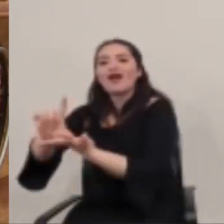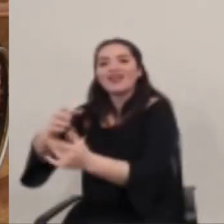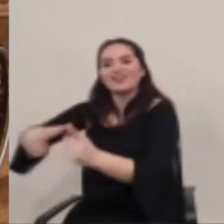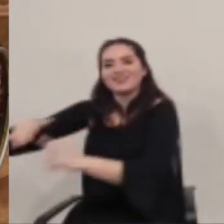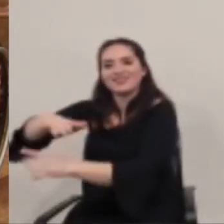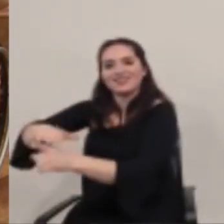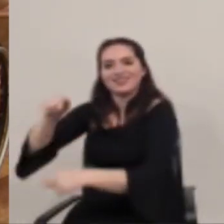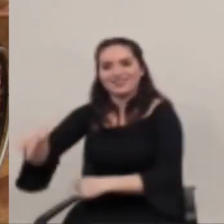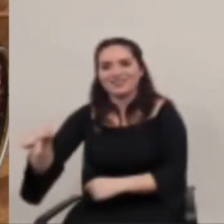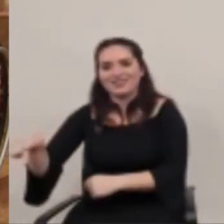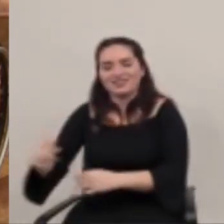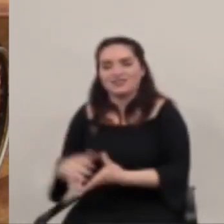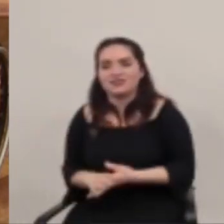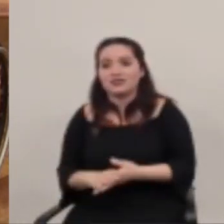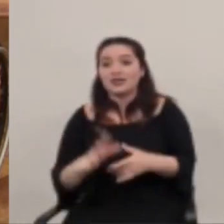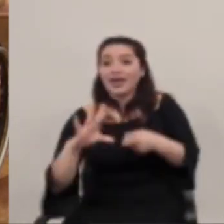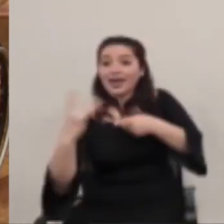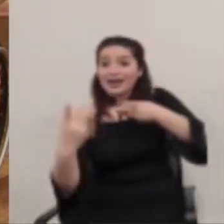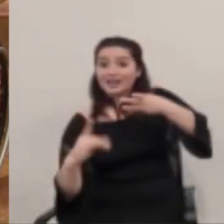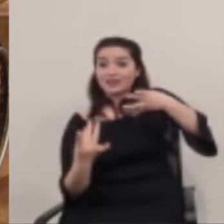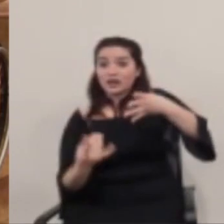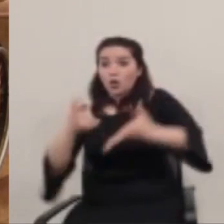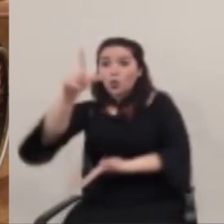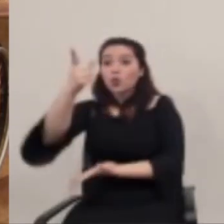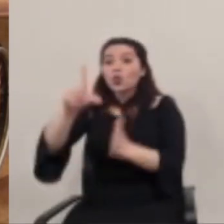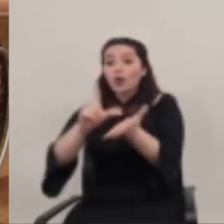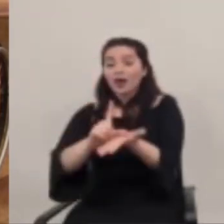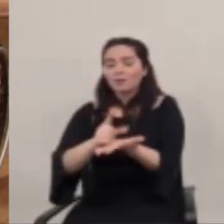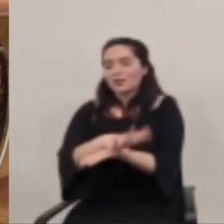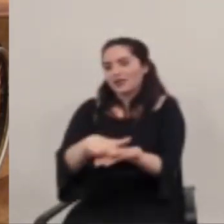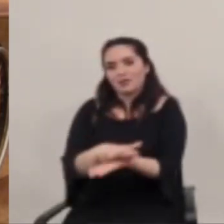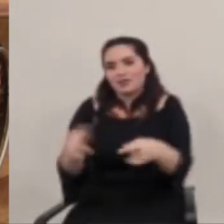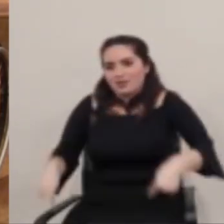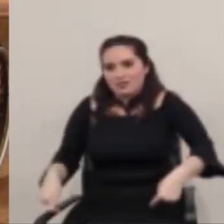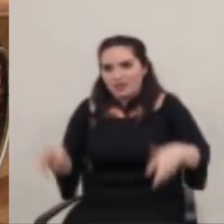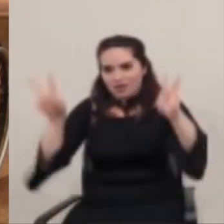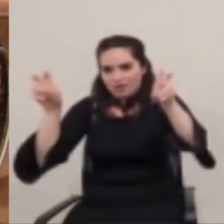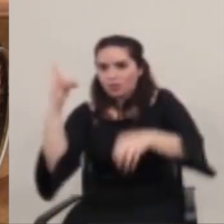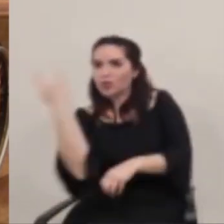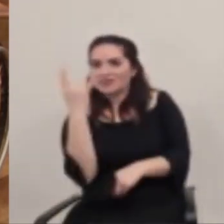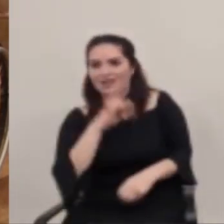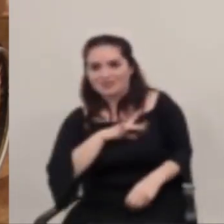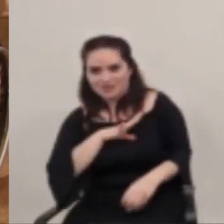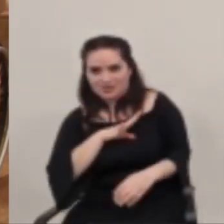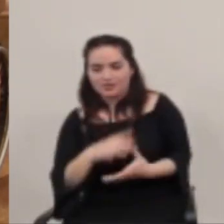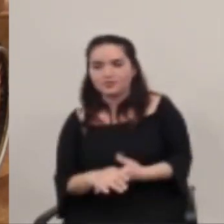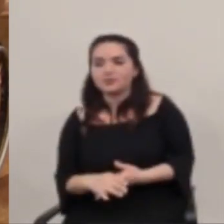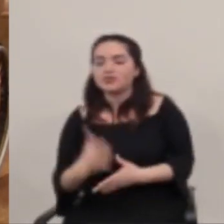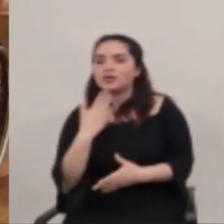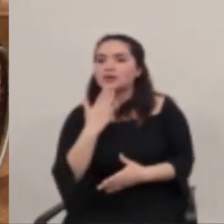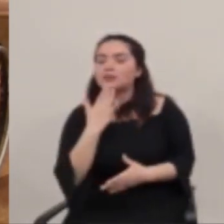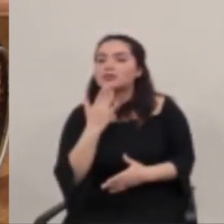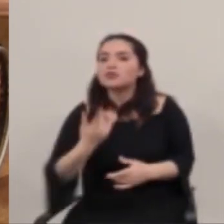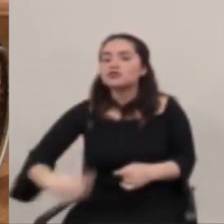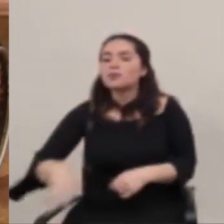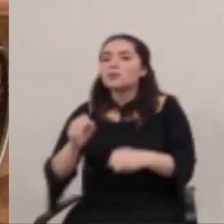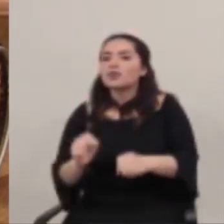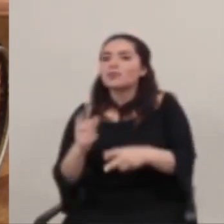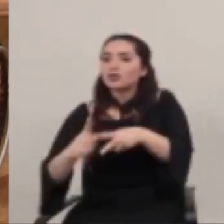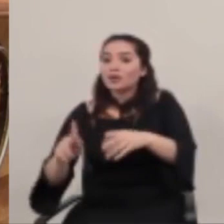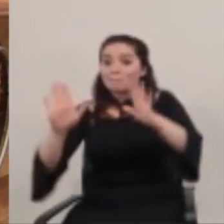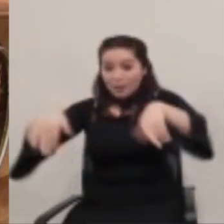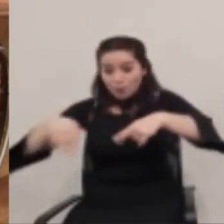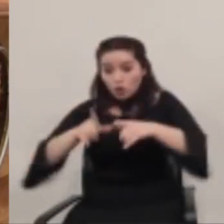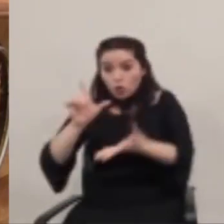situar las características de un espacio particular, como en este caso es la Universidad de Chile, poder situarnos para poder actuar dentro de este mismo